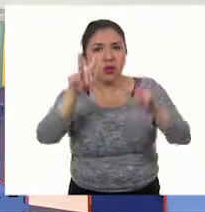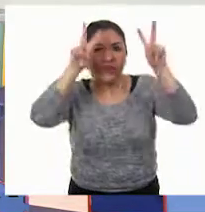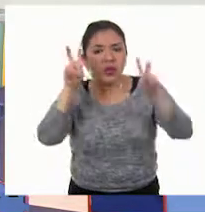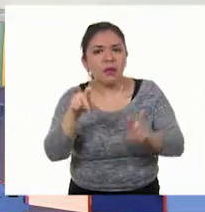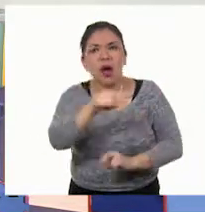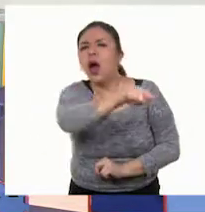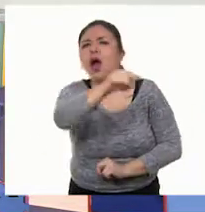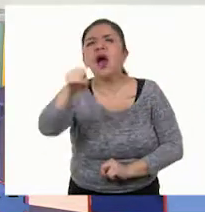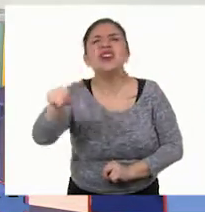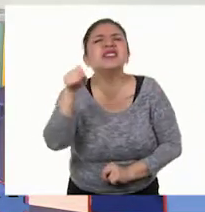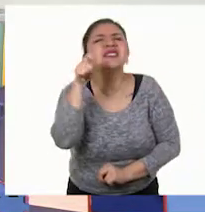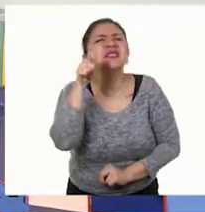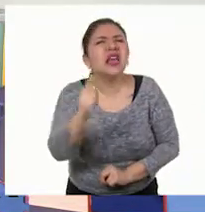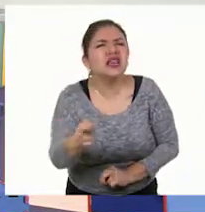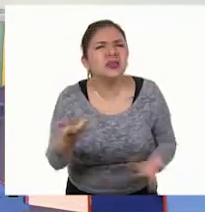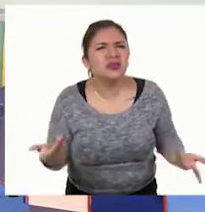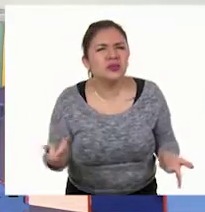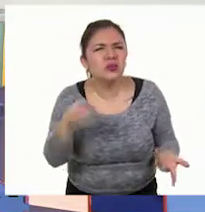que ellos